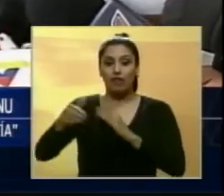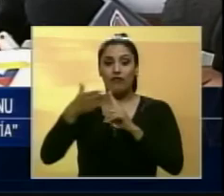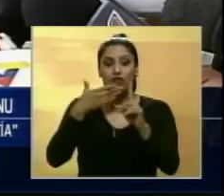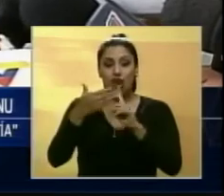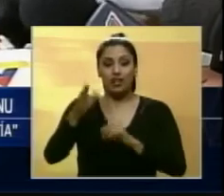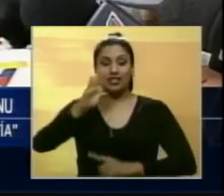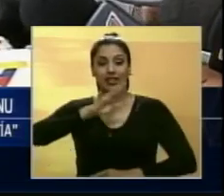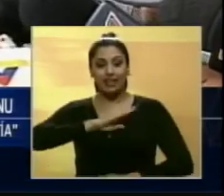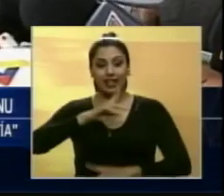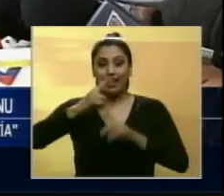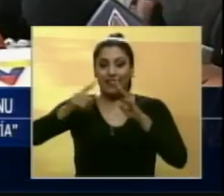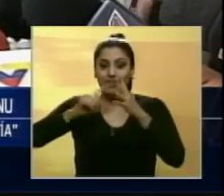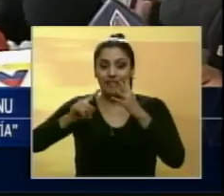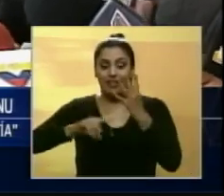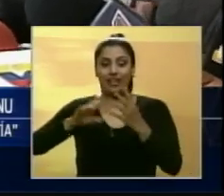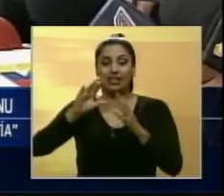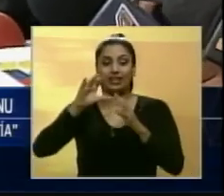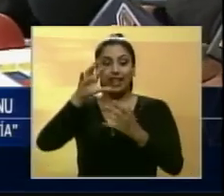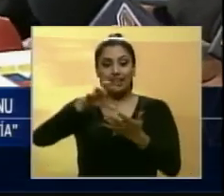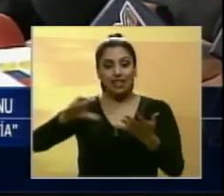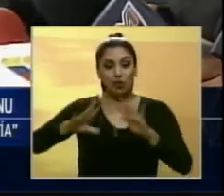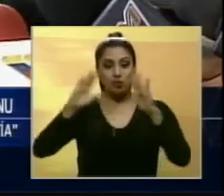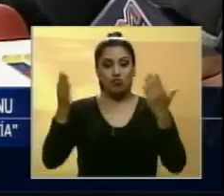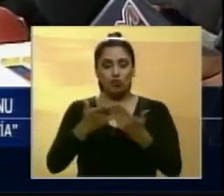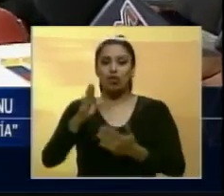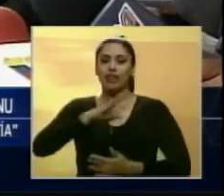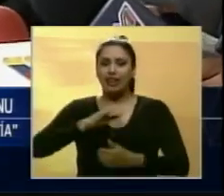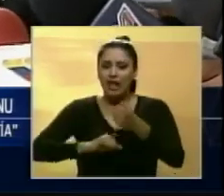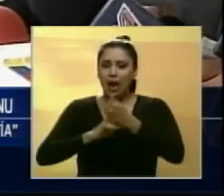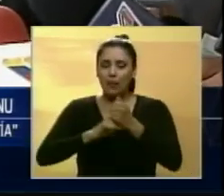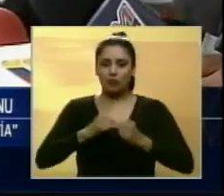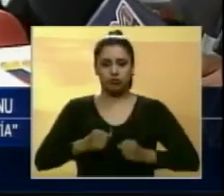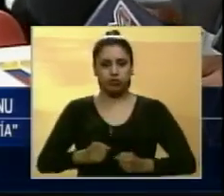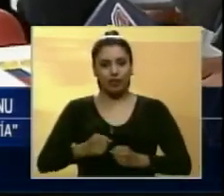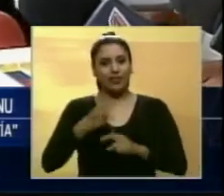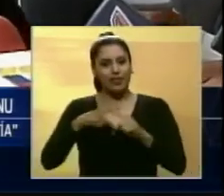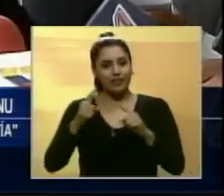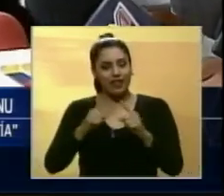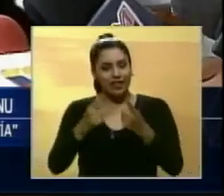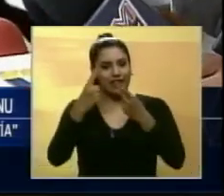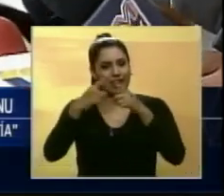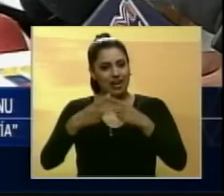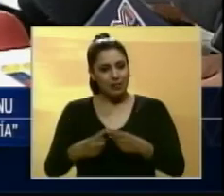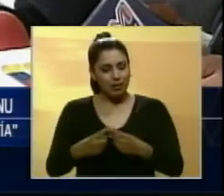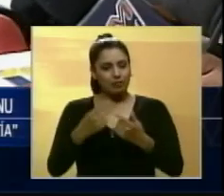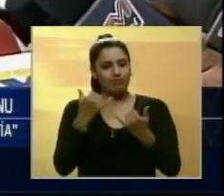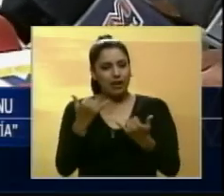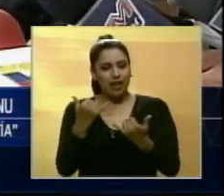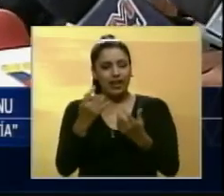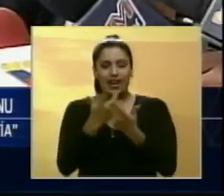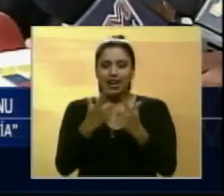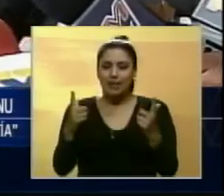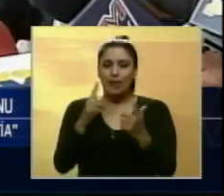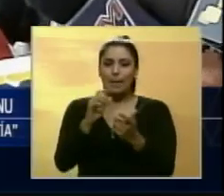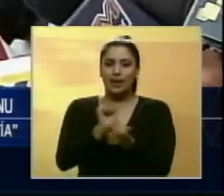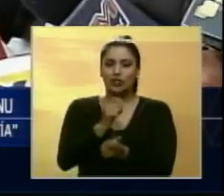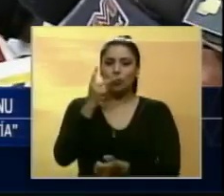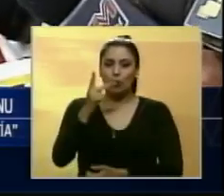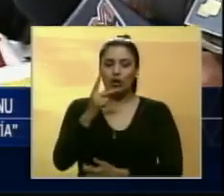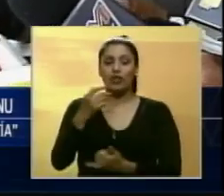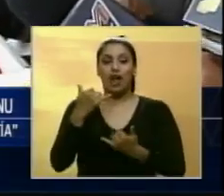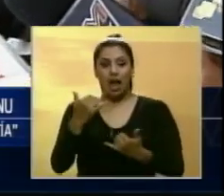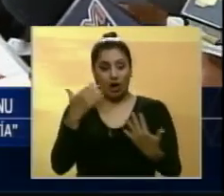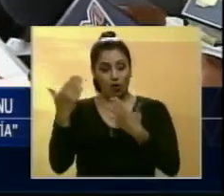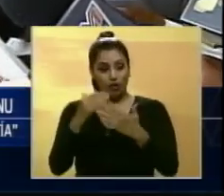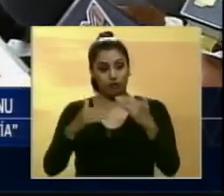violentos que azotan distintas regiones del mundo se ven favorecidos por su postura en materia de amnistía. Para la jefa de la diplomacia venezolana, el